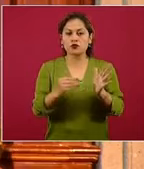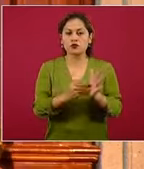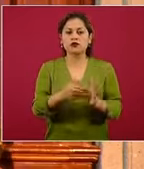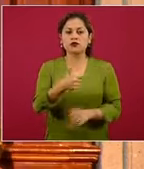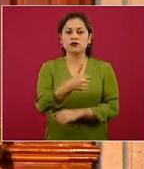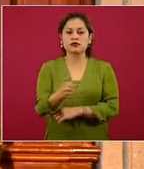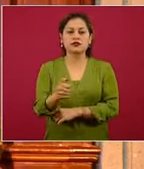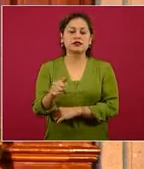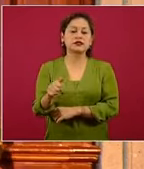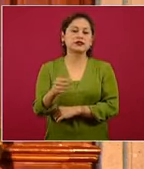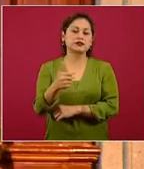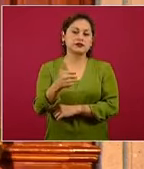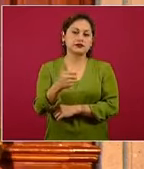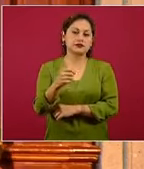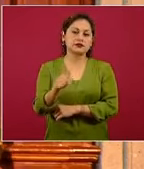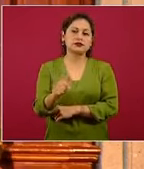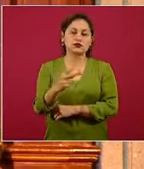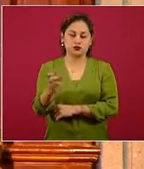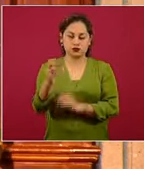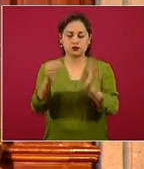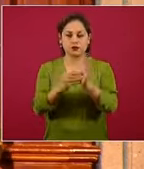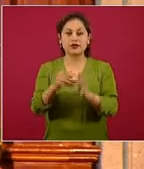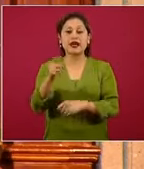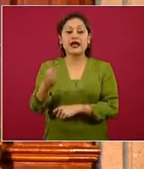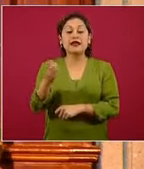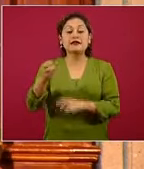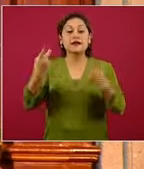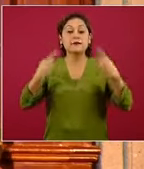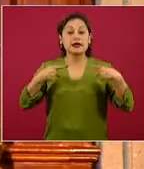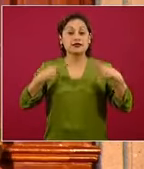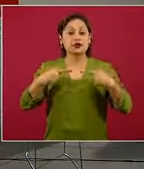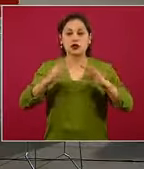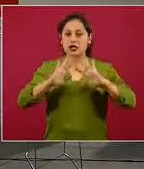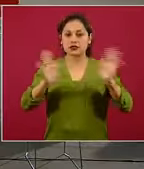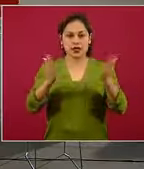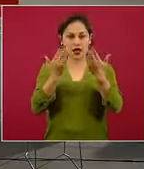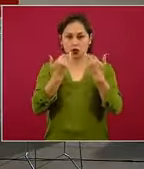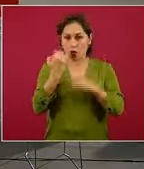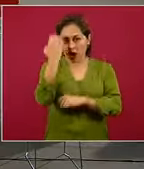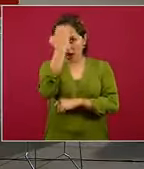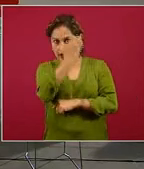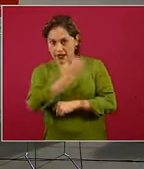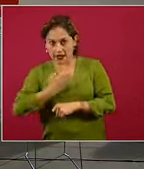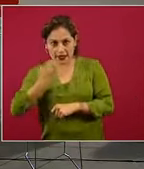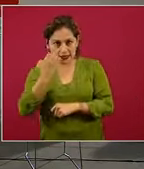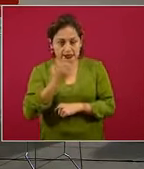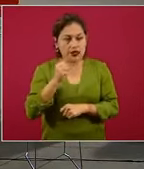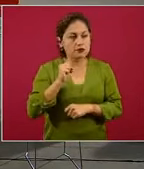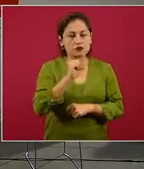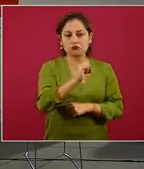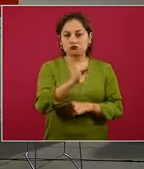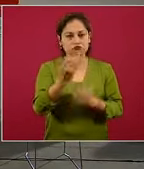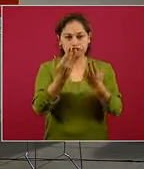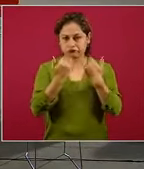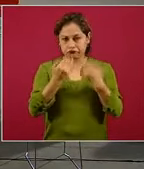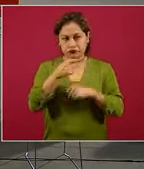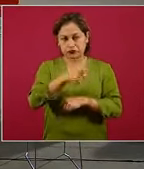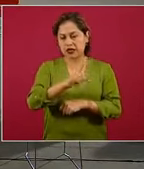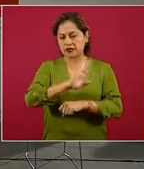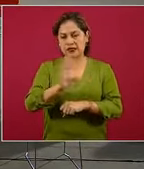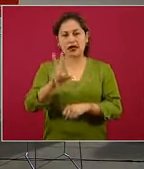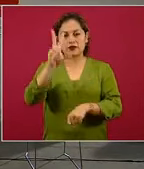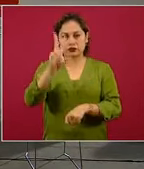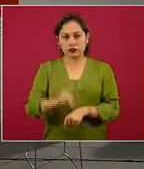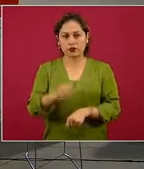1.662.000 se clasifican como ya casos negativos, que han dado negativo a la prueba correspondiente del virus